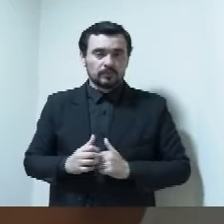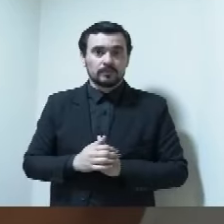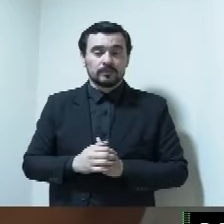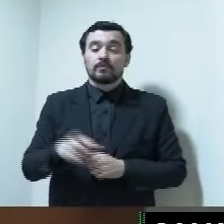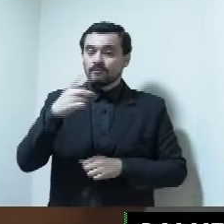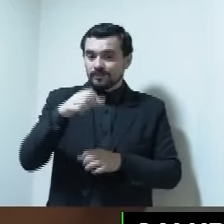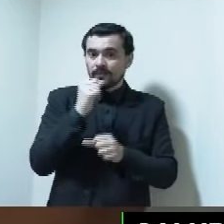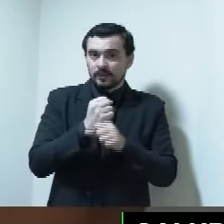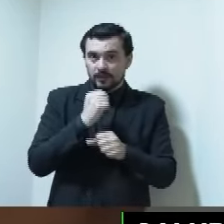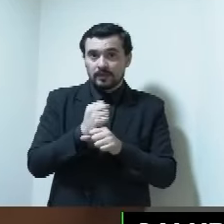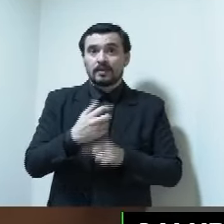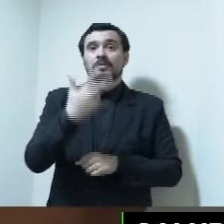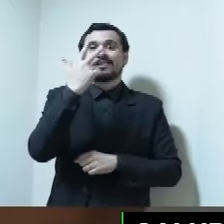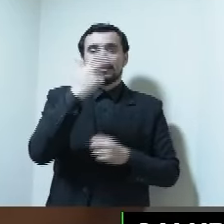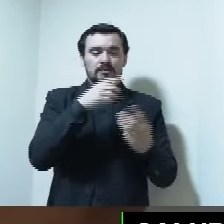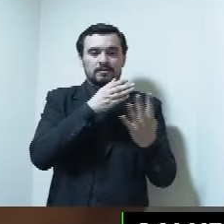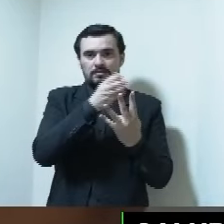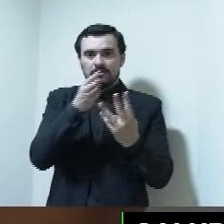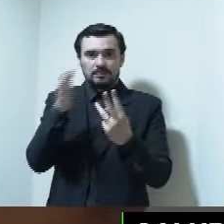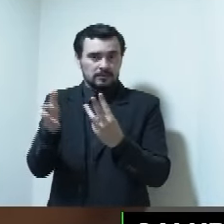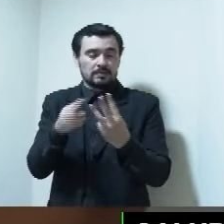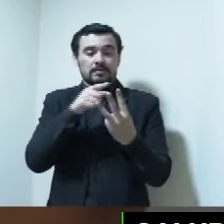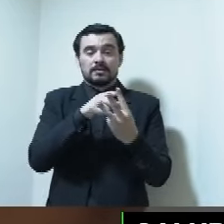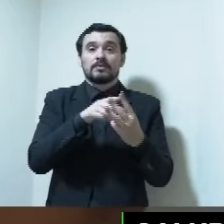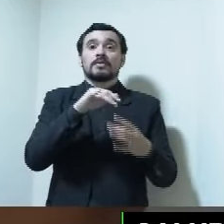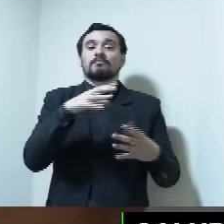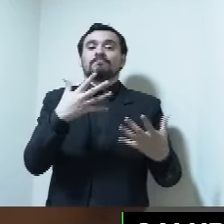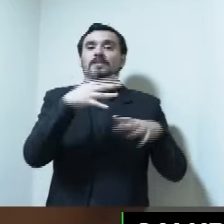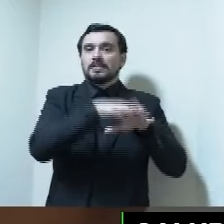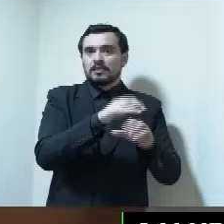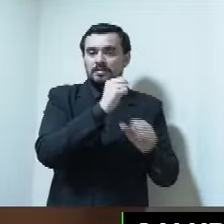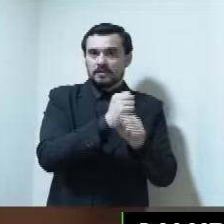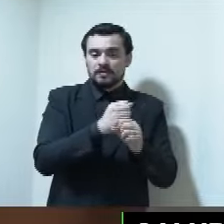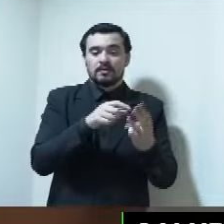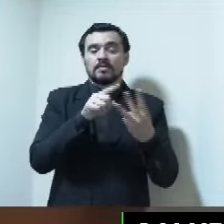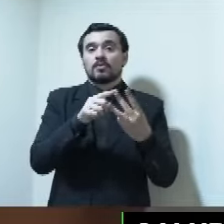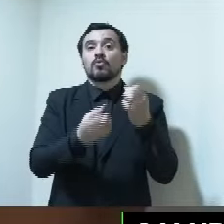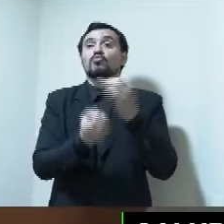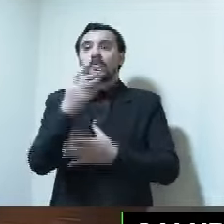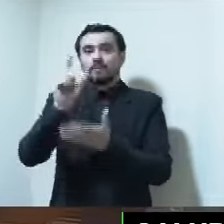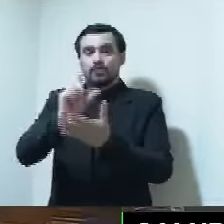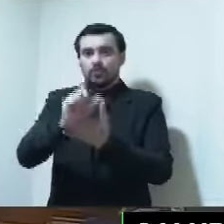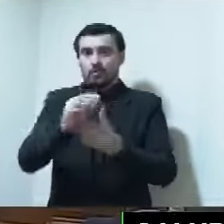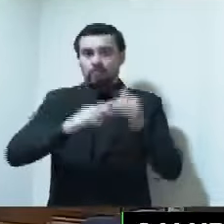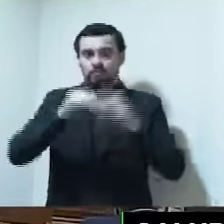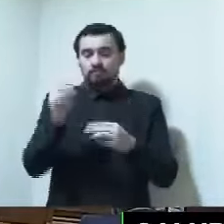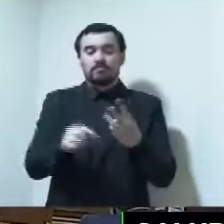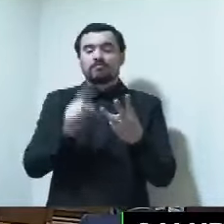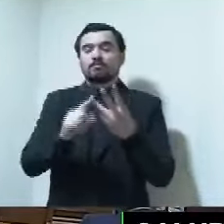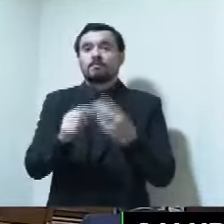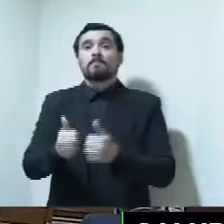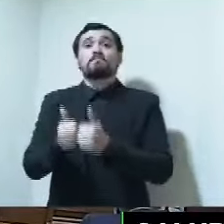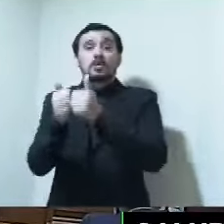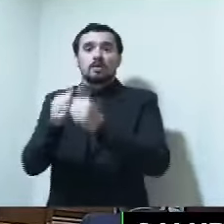Estamos trabajando en 3 ejes prioritarios: integración de servicios, construcción de nuevos establecimientos y mejoramiento de la